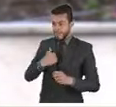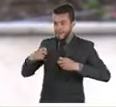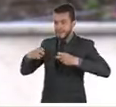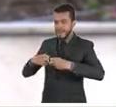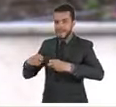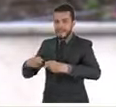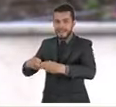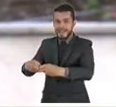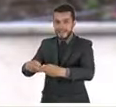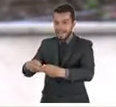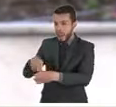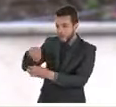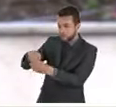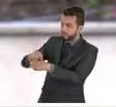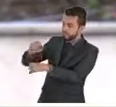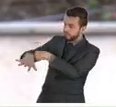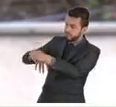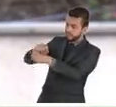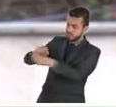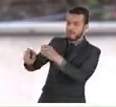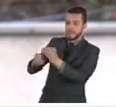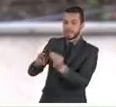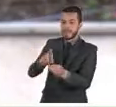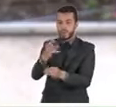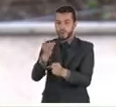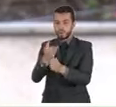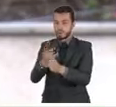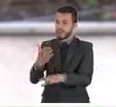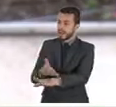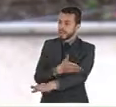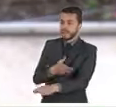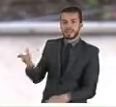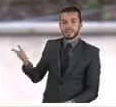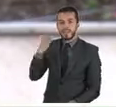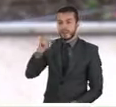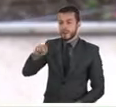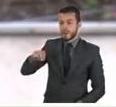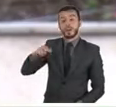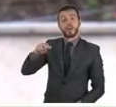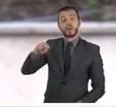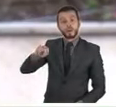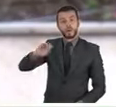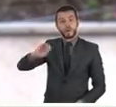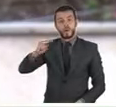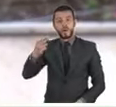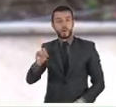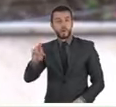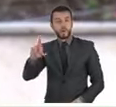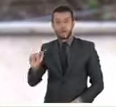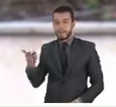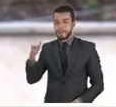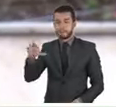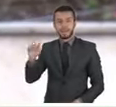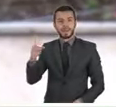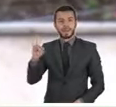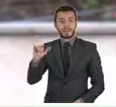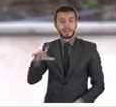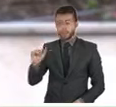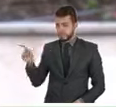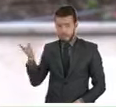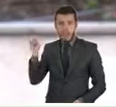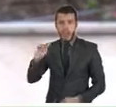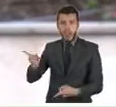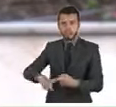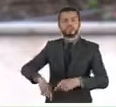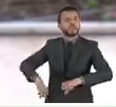energético de residuos y de economía circular. Nos acompañaba Nora Padilla, que ha sido activista y vocera de esto en el país a lo largo de